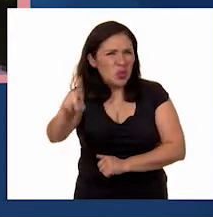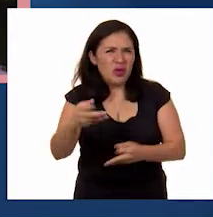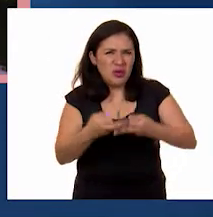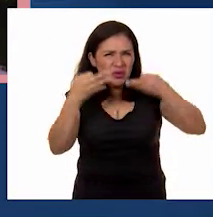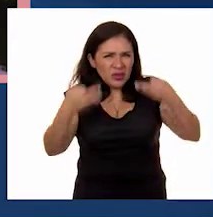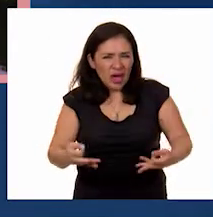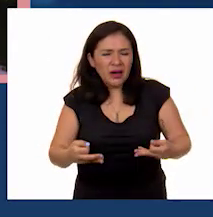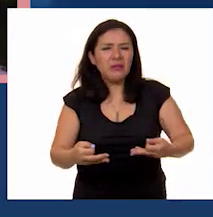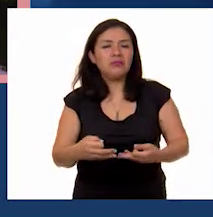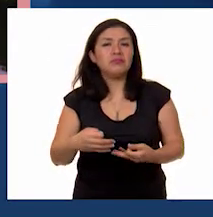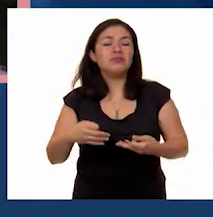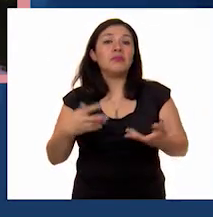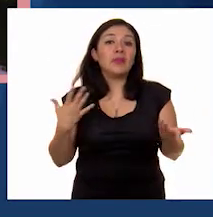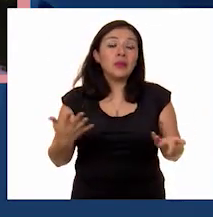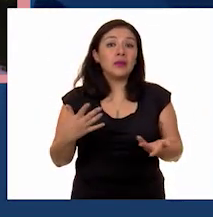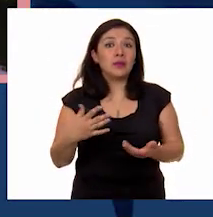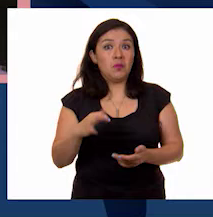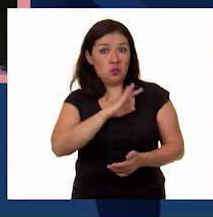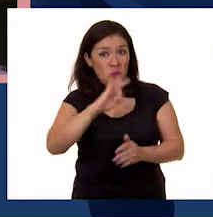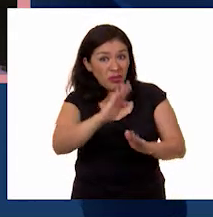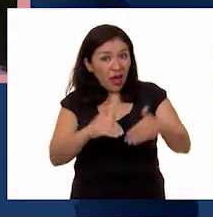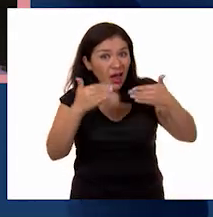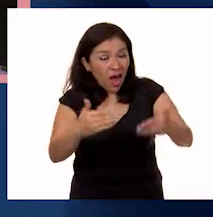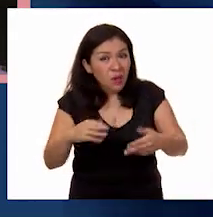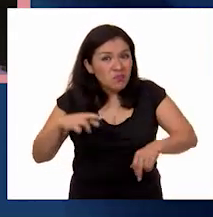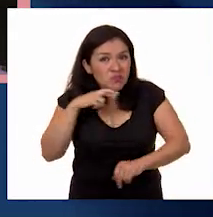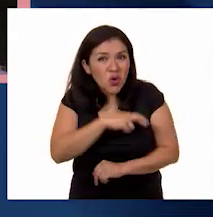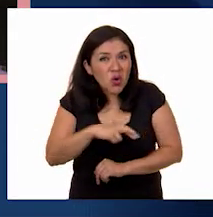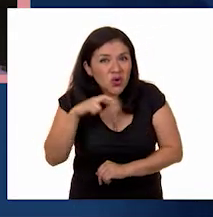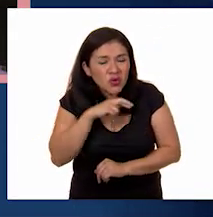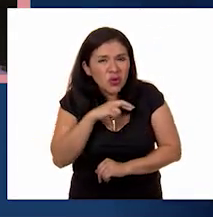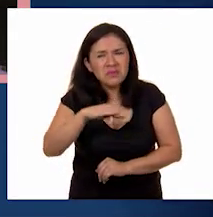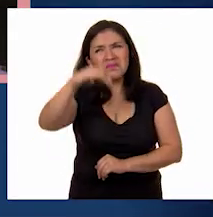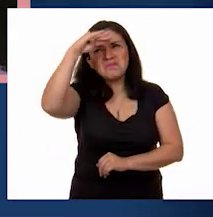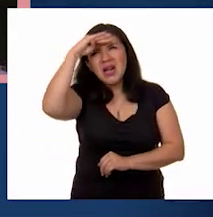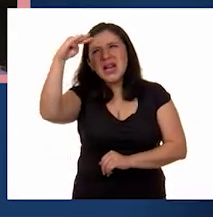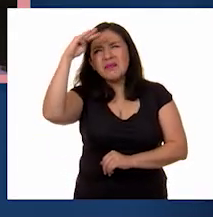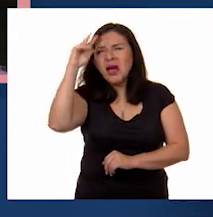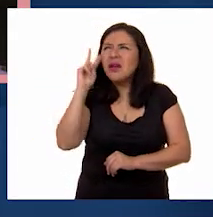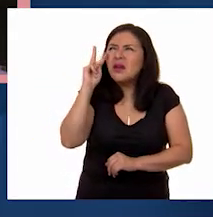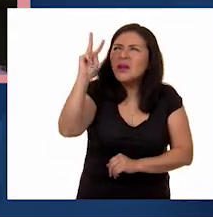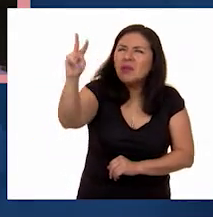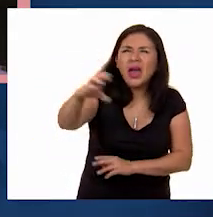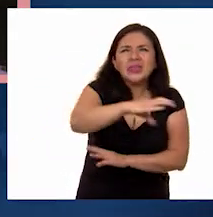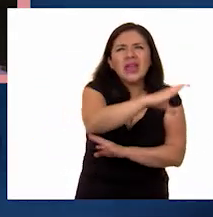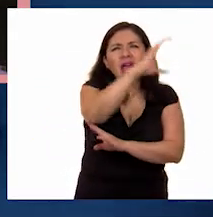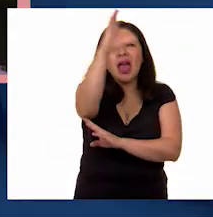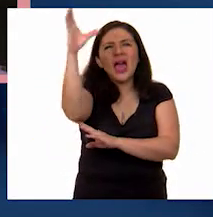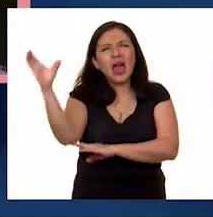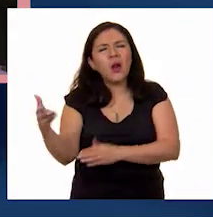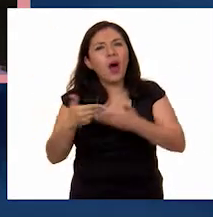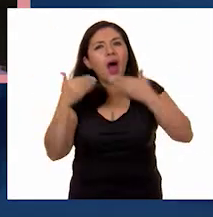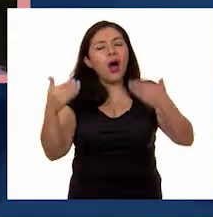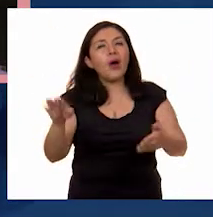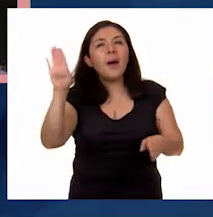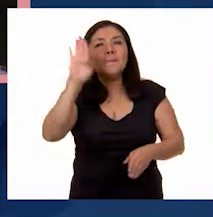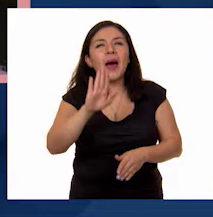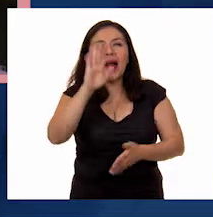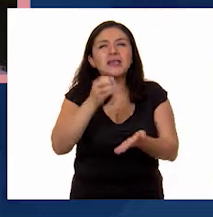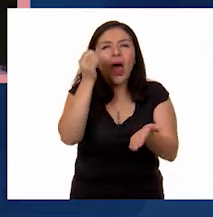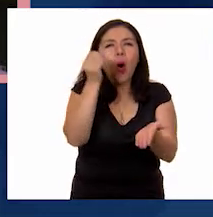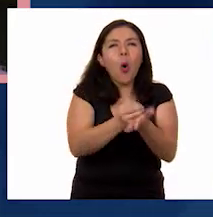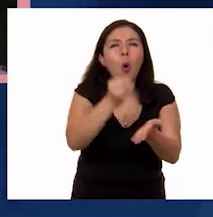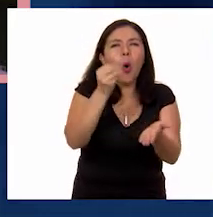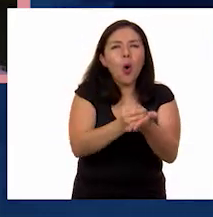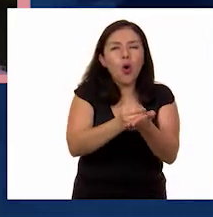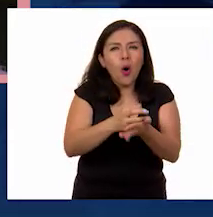recibidor del obraje? ¿Llegaría pronto? El cielo, al poniente, se abría ahora en pantalla de oro y el